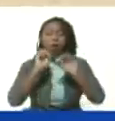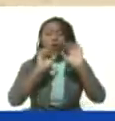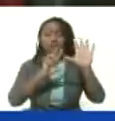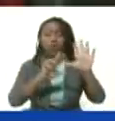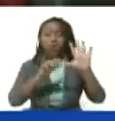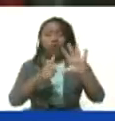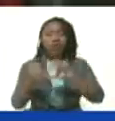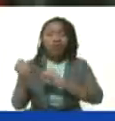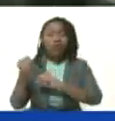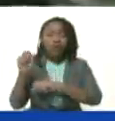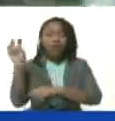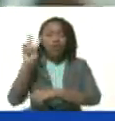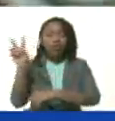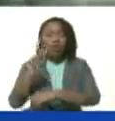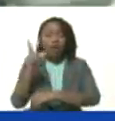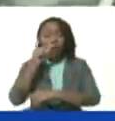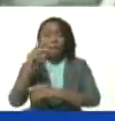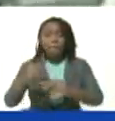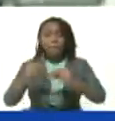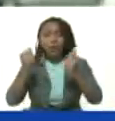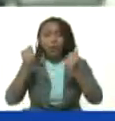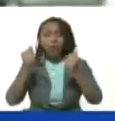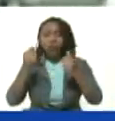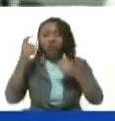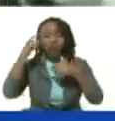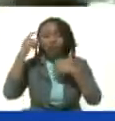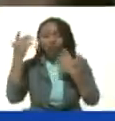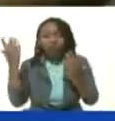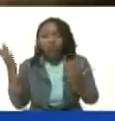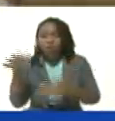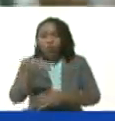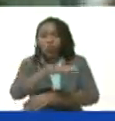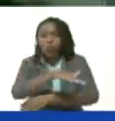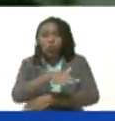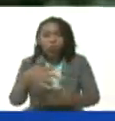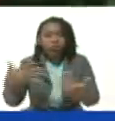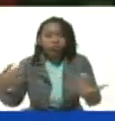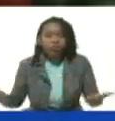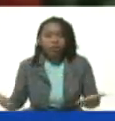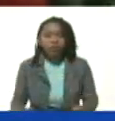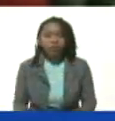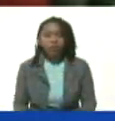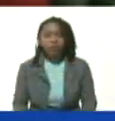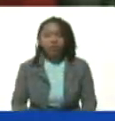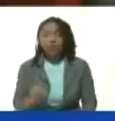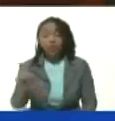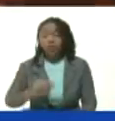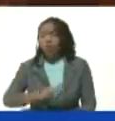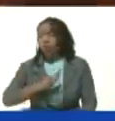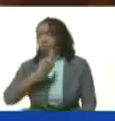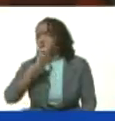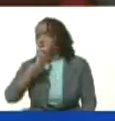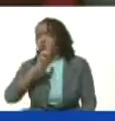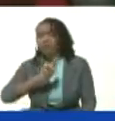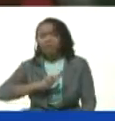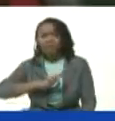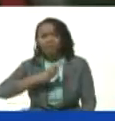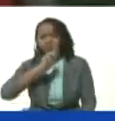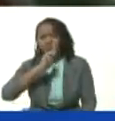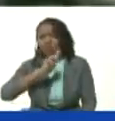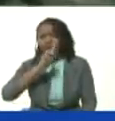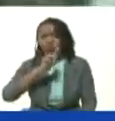860 venezolanos desaparecidos. No se sabe dónde están. Es un drama. Es un drama de